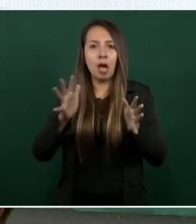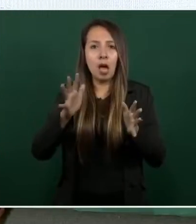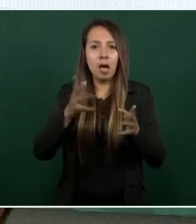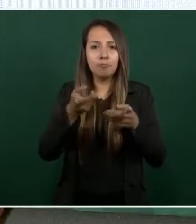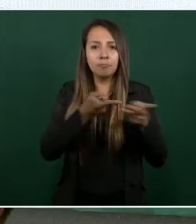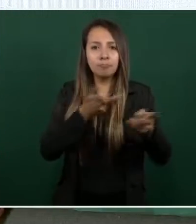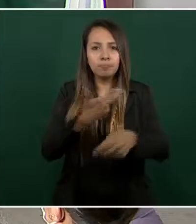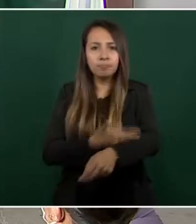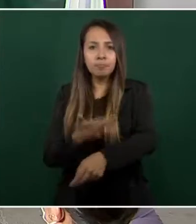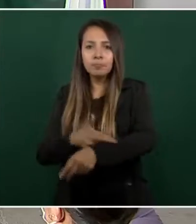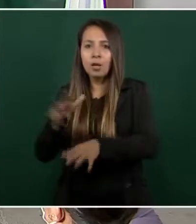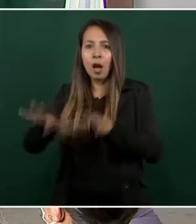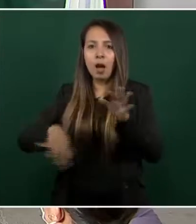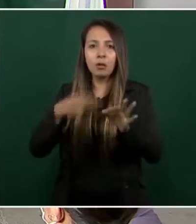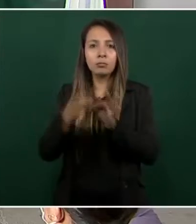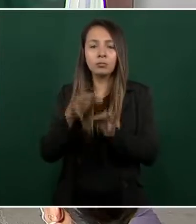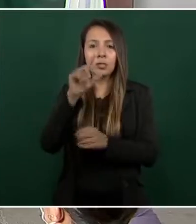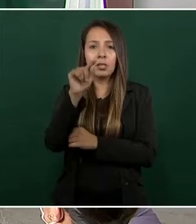de